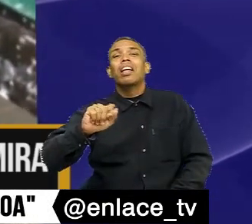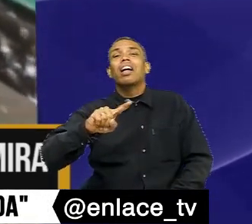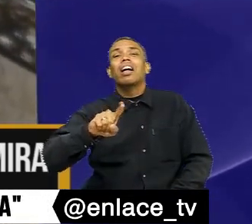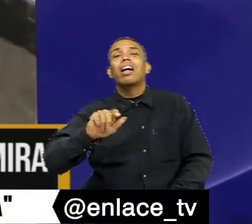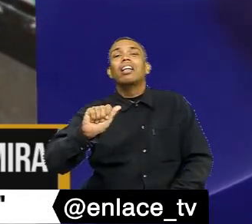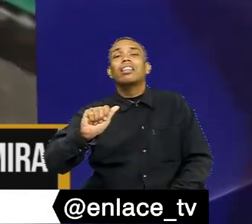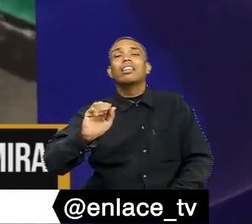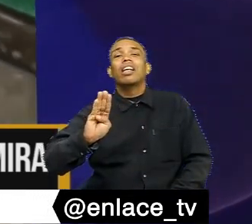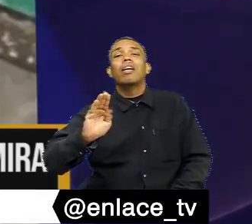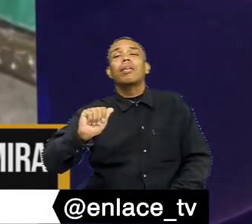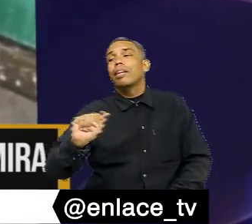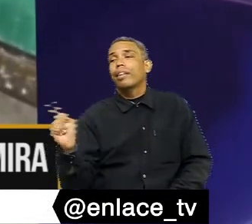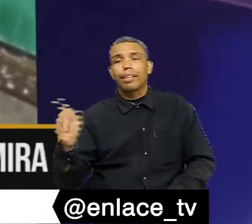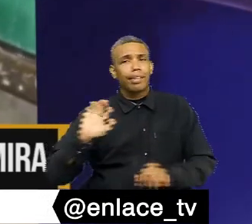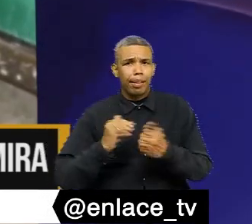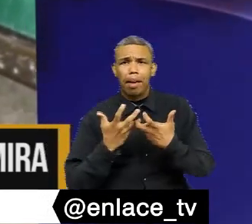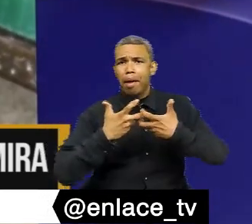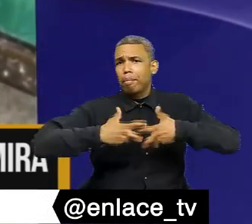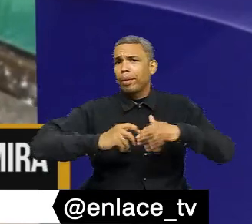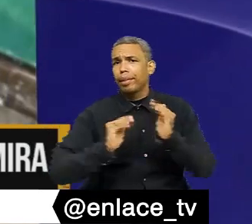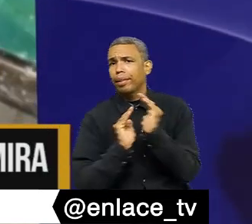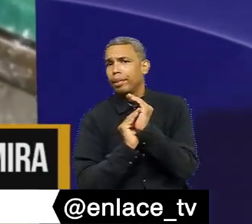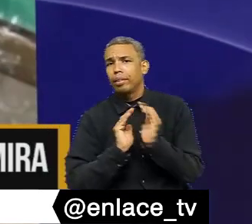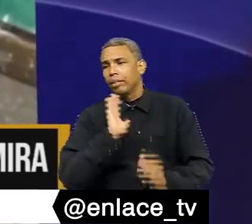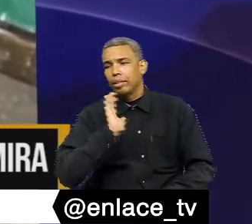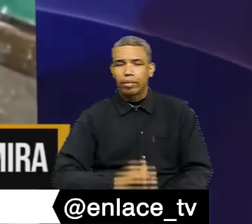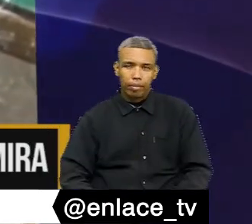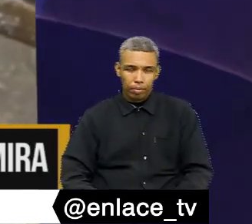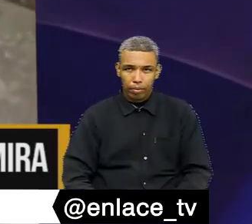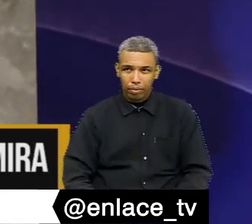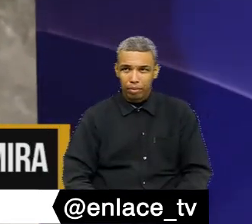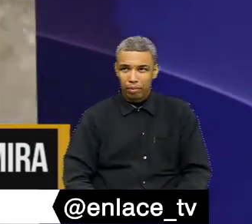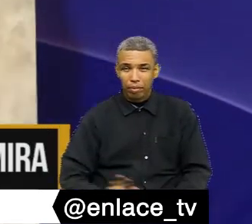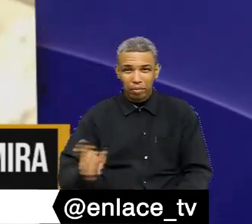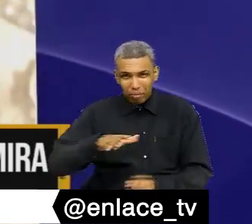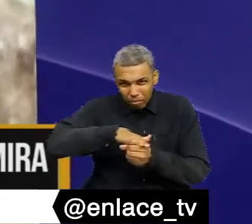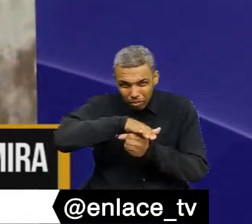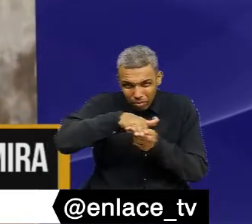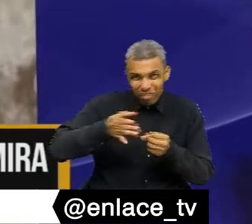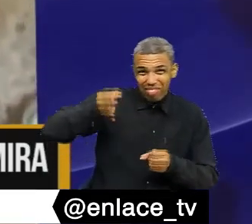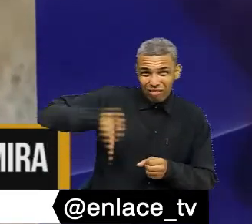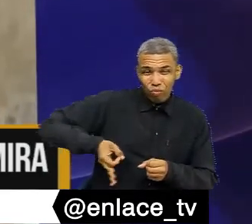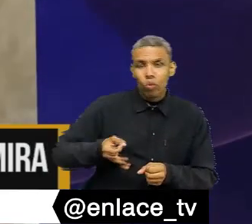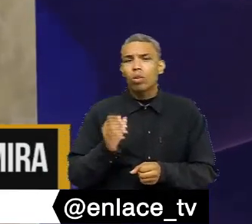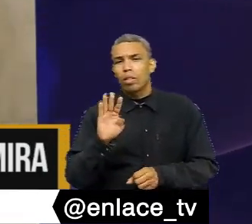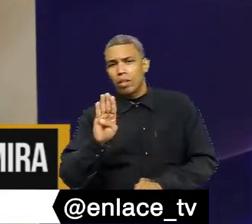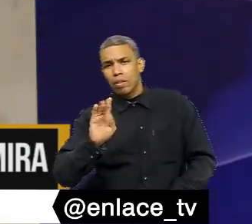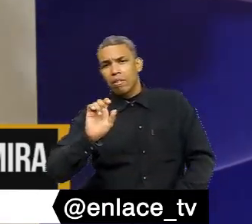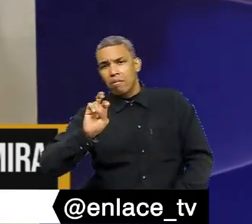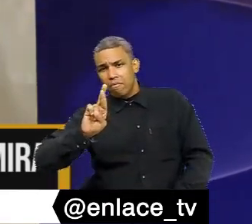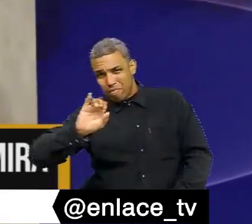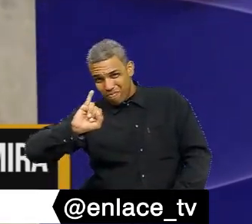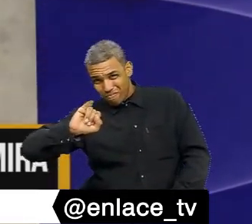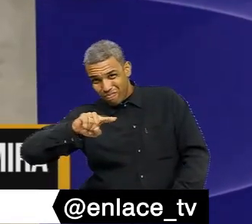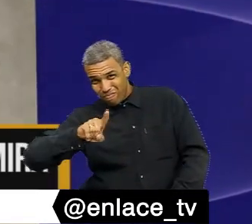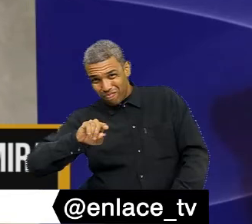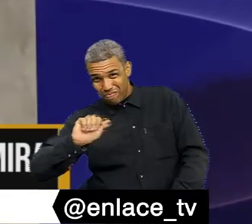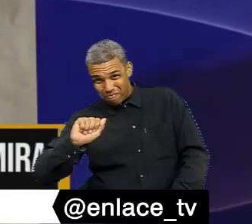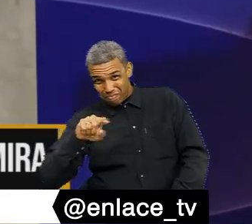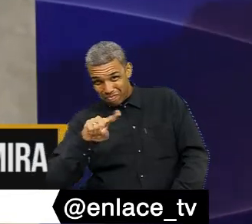servicio. Luego de conocer la denuncia hecha por este reportero ciudadano en el barrio Brisas de Altamira, en donde solicitan mejoramiento en el servicio de agua